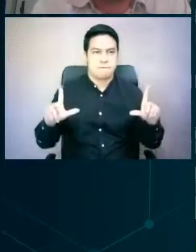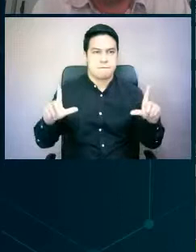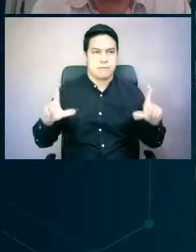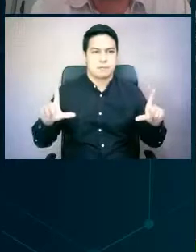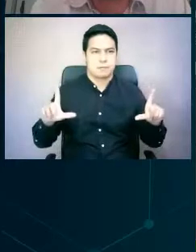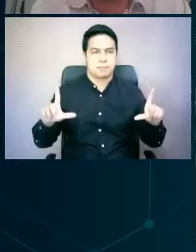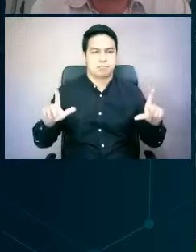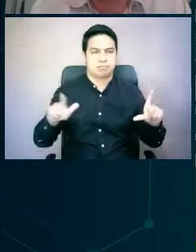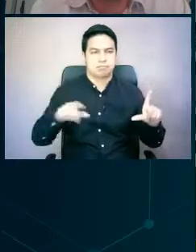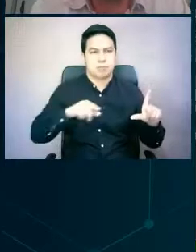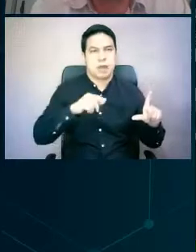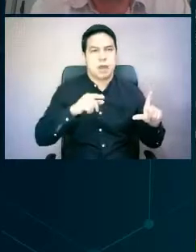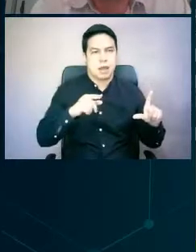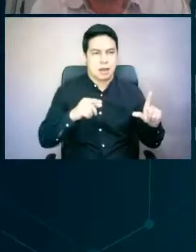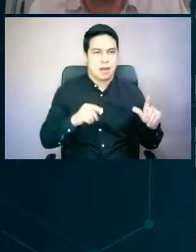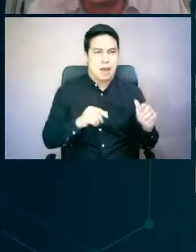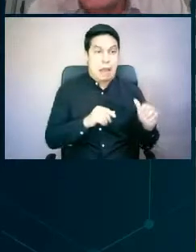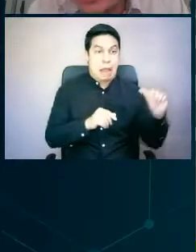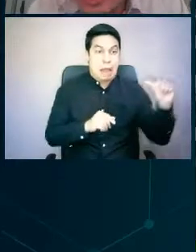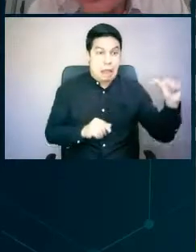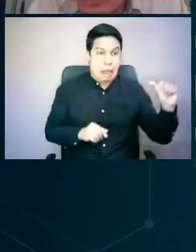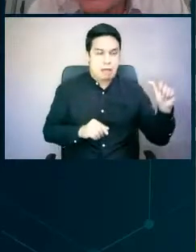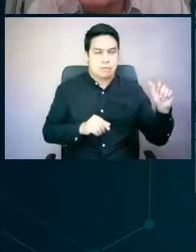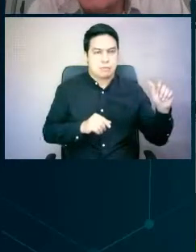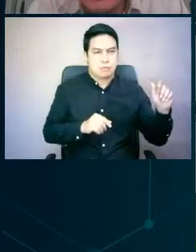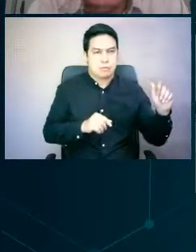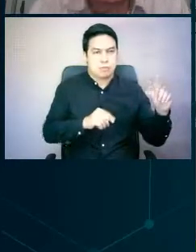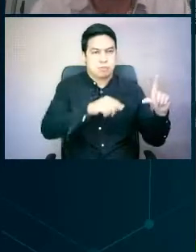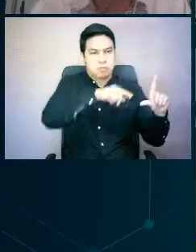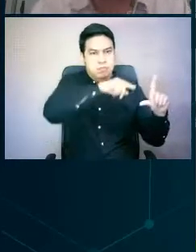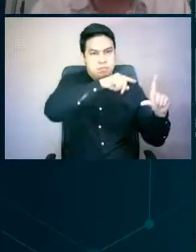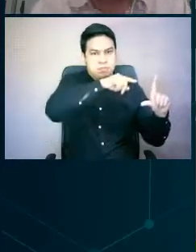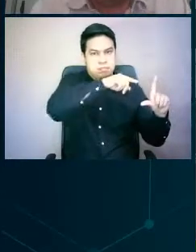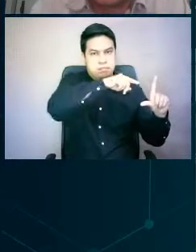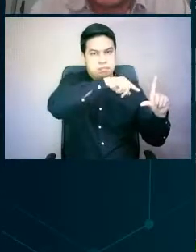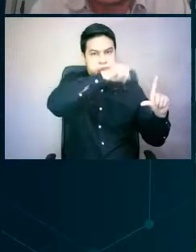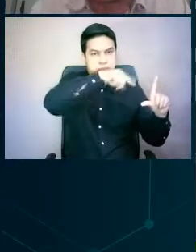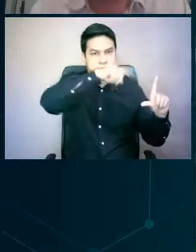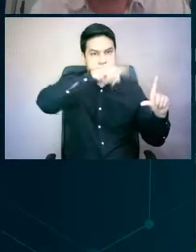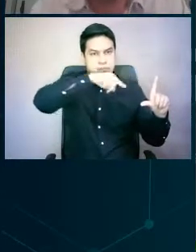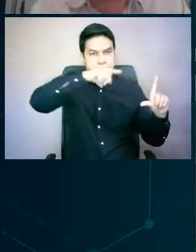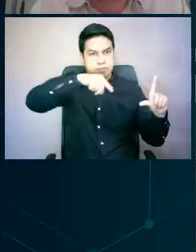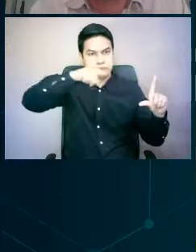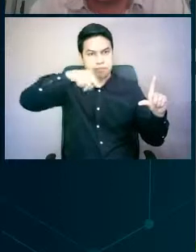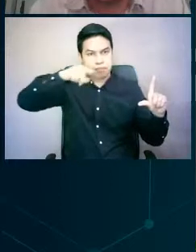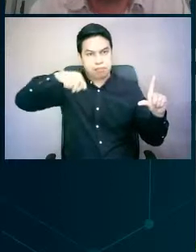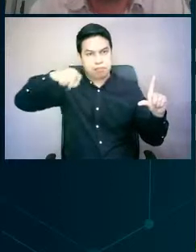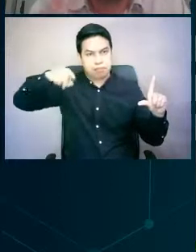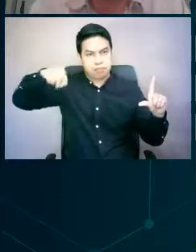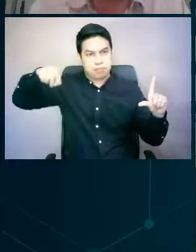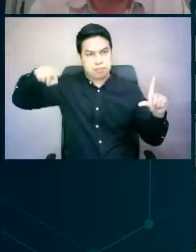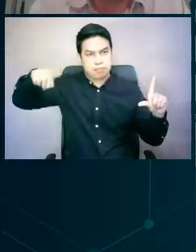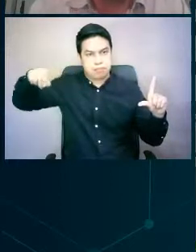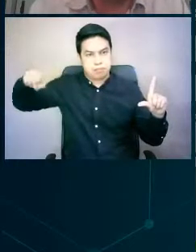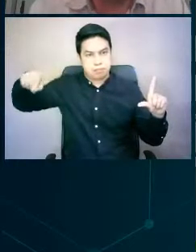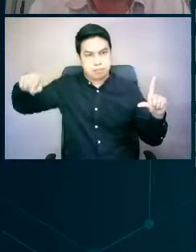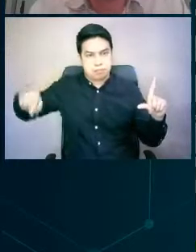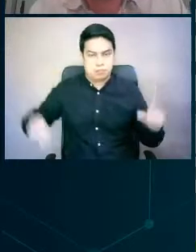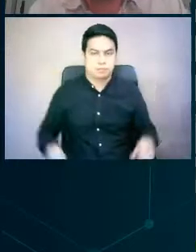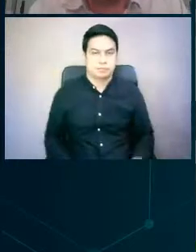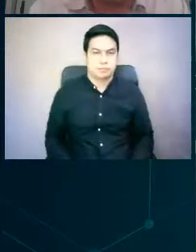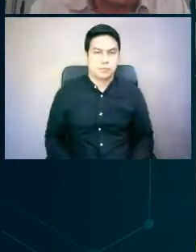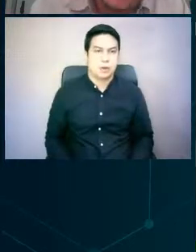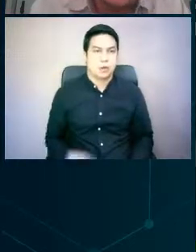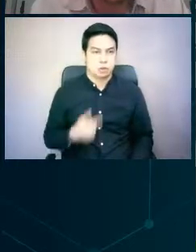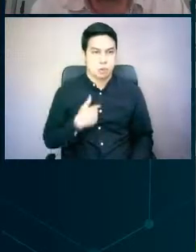para el extremo de la subestación Guadalupe cómo son las formas de ondas para la tensión y la corriente. Entonces, yo por medio de la